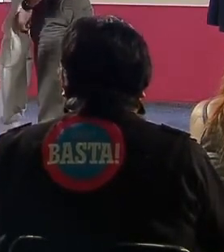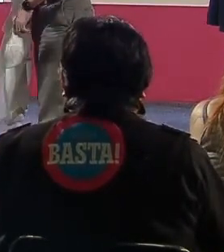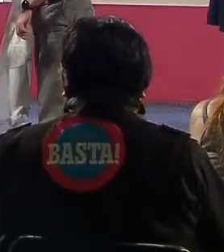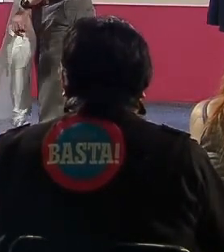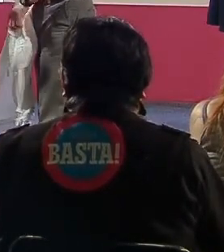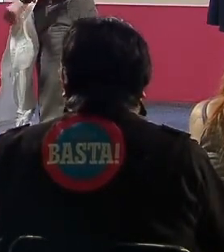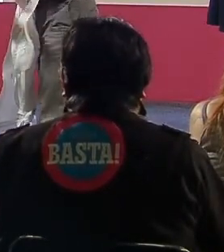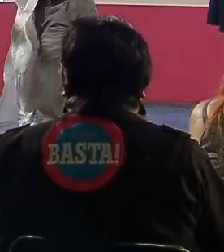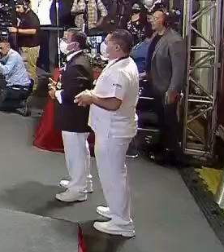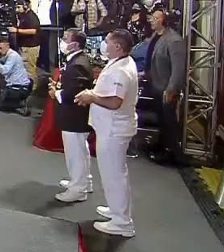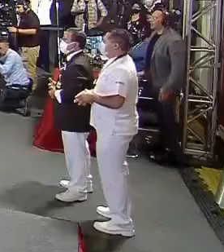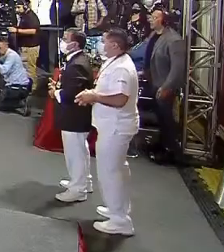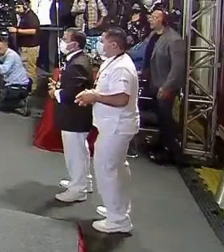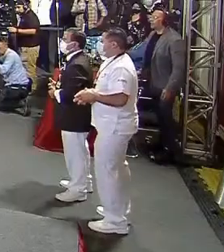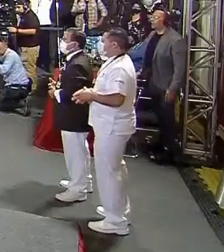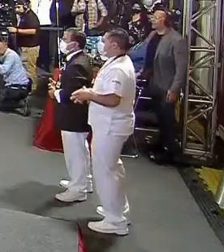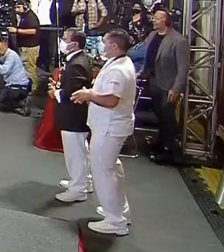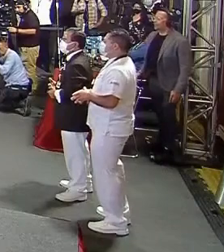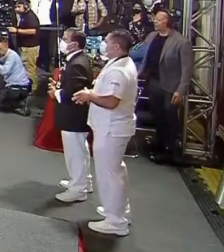Gracias. No duele.